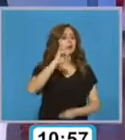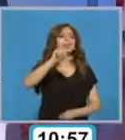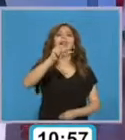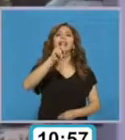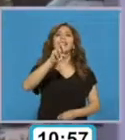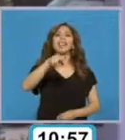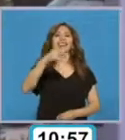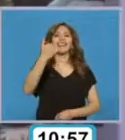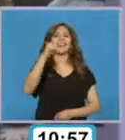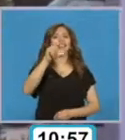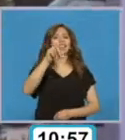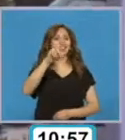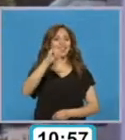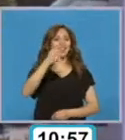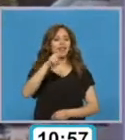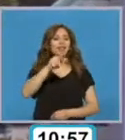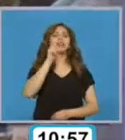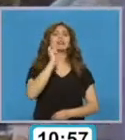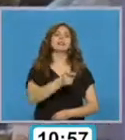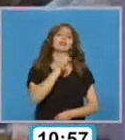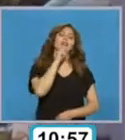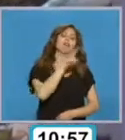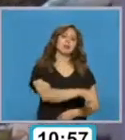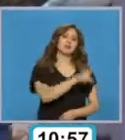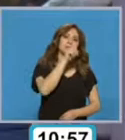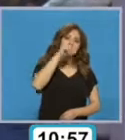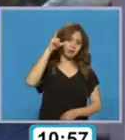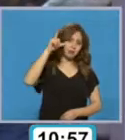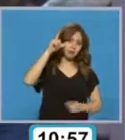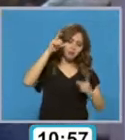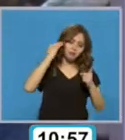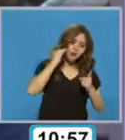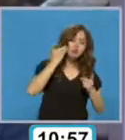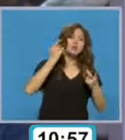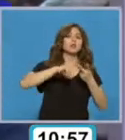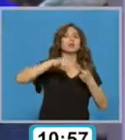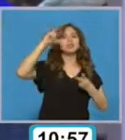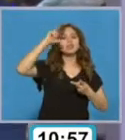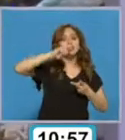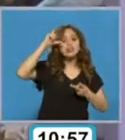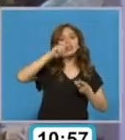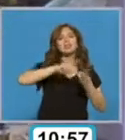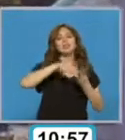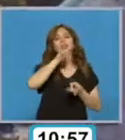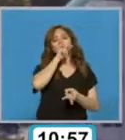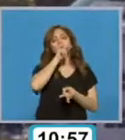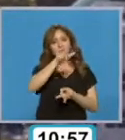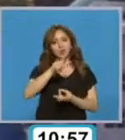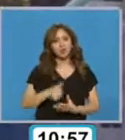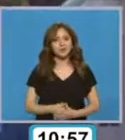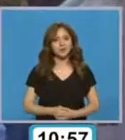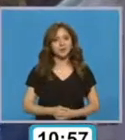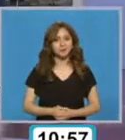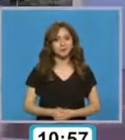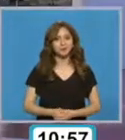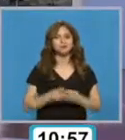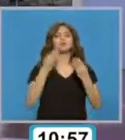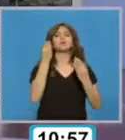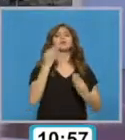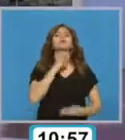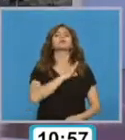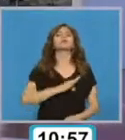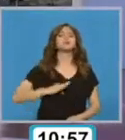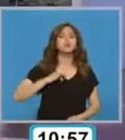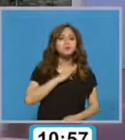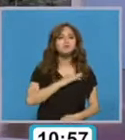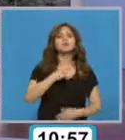YouTube Jaden y Dylan Oficial, Instagram Jaden y Dylan Oficial y Twitter Jaden y Dylan. Muy bien, muchachos, pues muchas felicidades, que